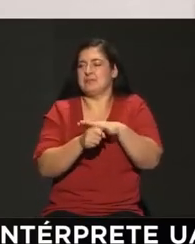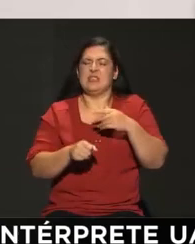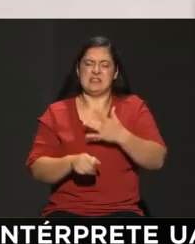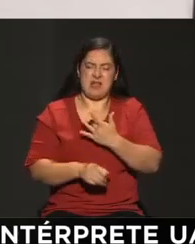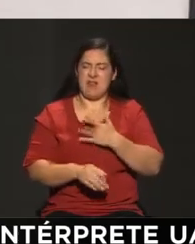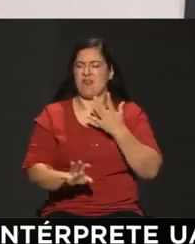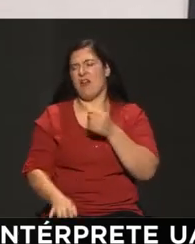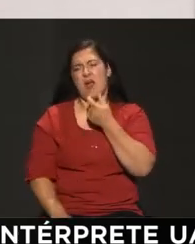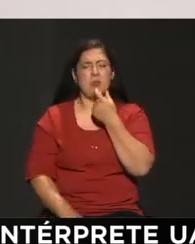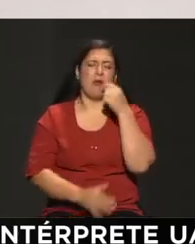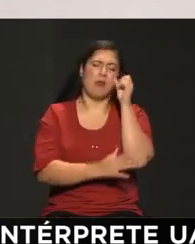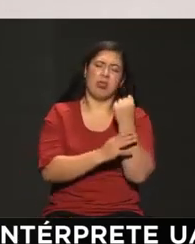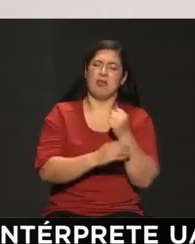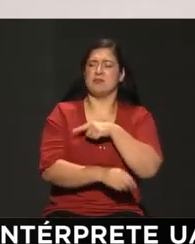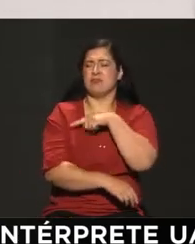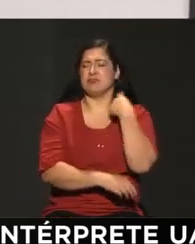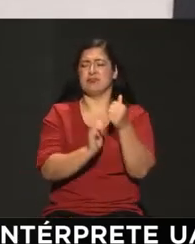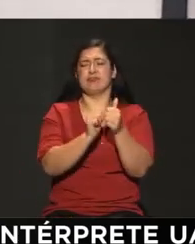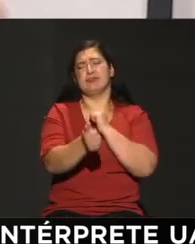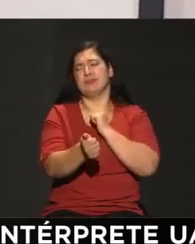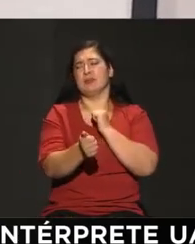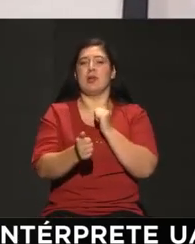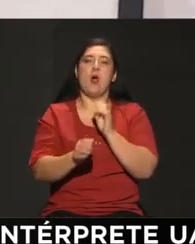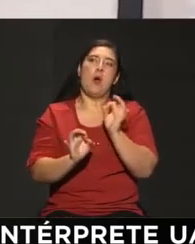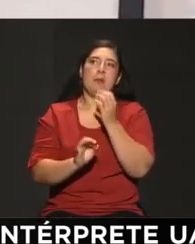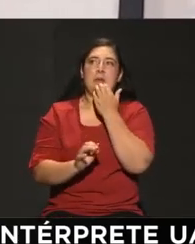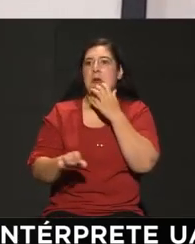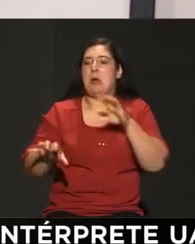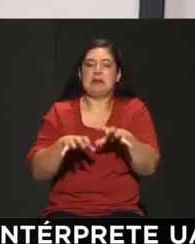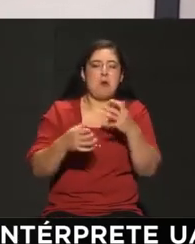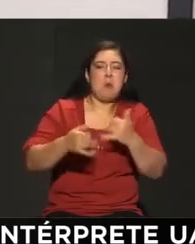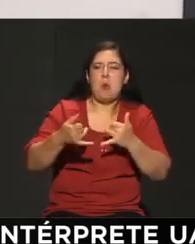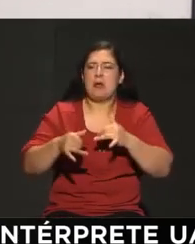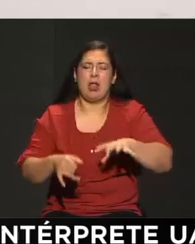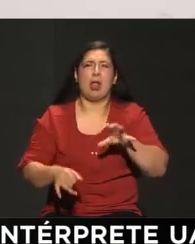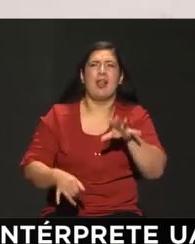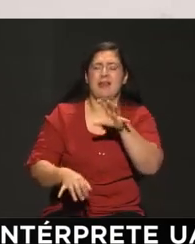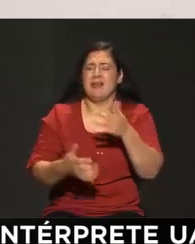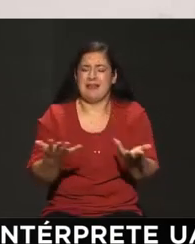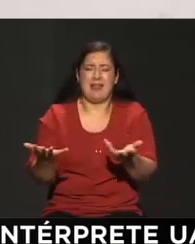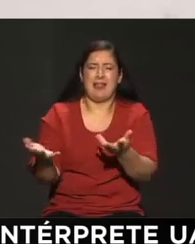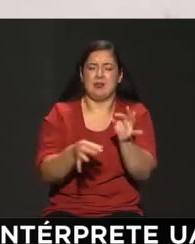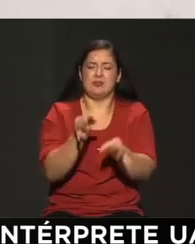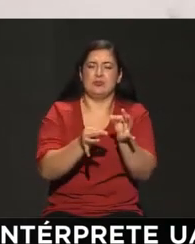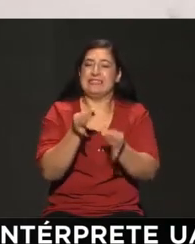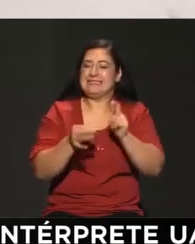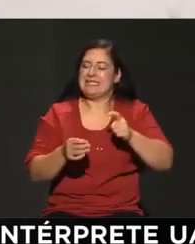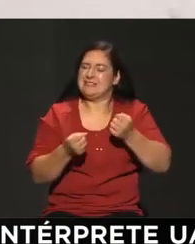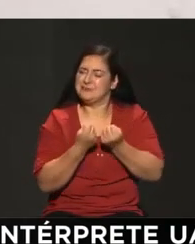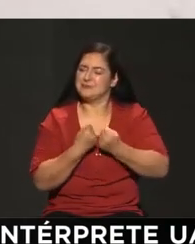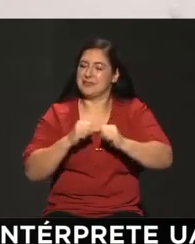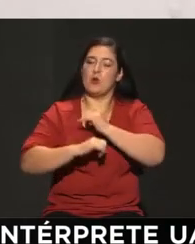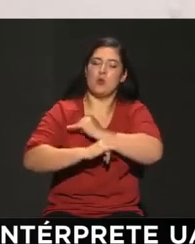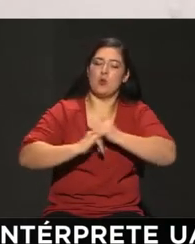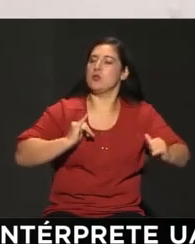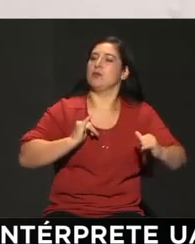soy capaz, voy a perder la materia, voy a perder el año. O estamos en una actividad, en un juego, en un deporte. Hay que sacar como esa actitud, ese ánimo, ese pensamiento.